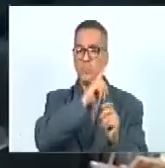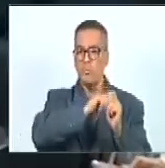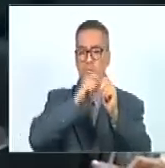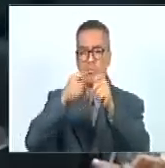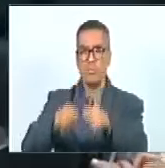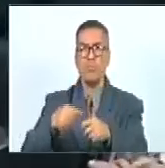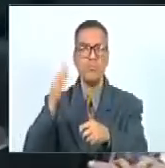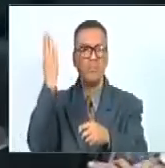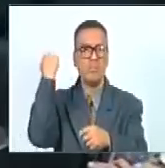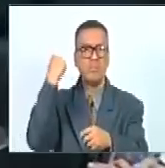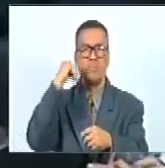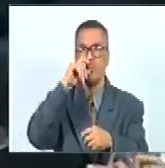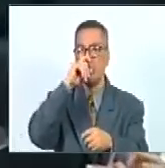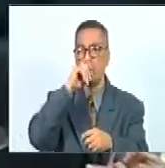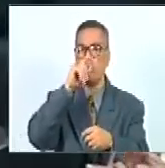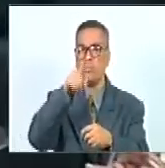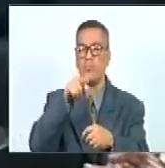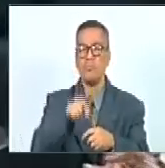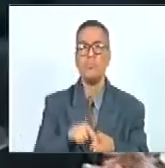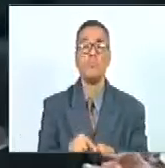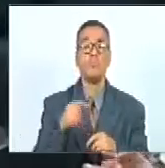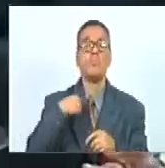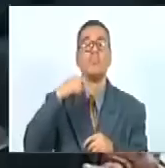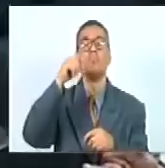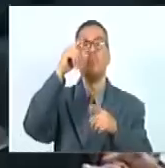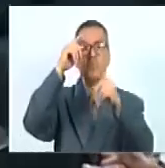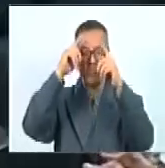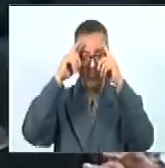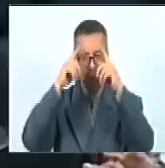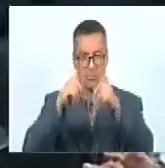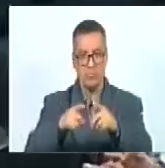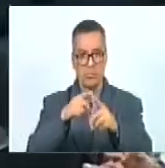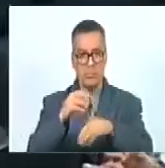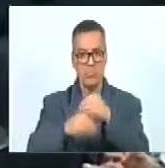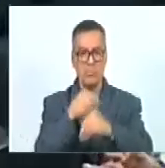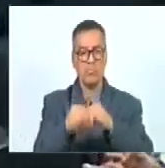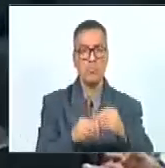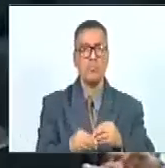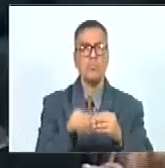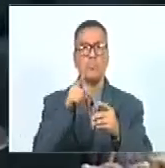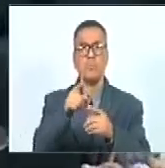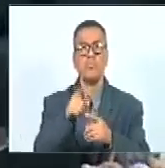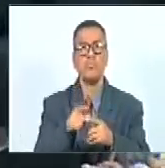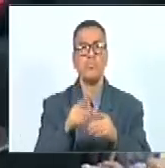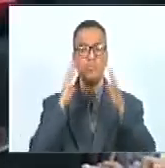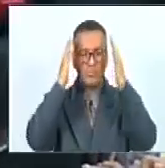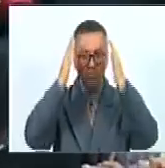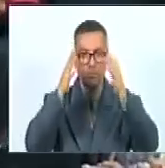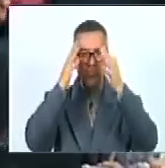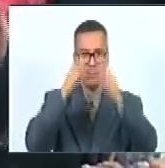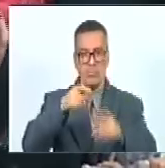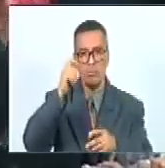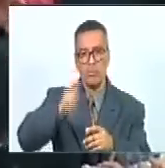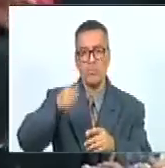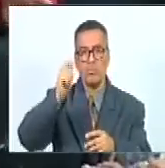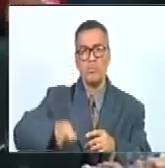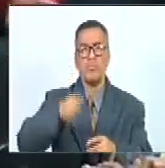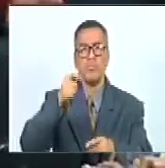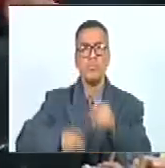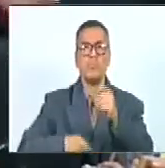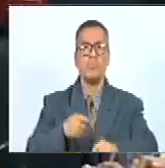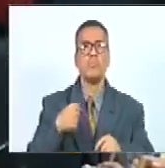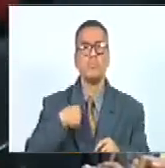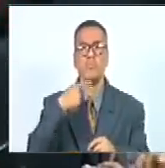hace años y que por fin decidió hacer caso a una instrucción del Tribunal Supremo de Justicia